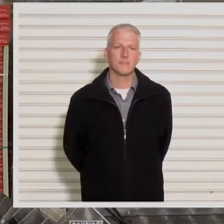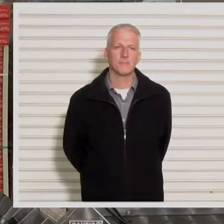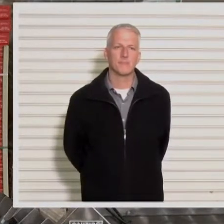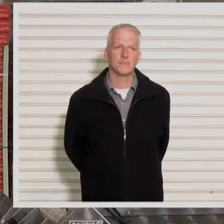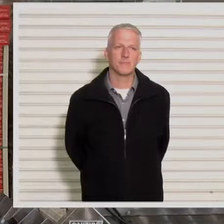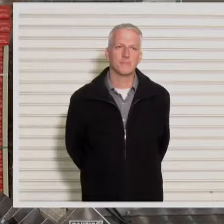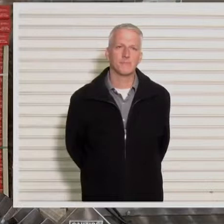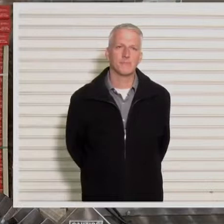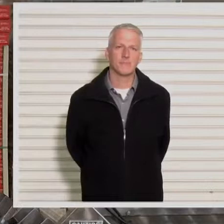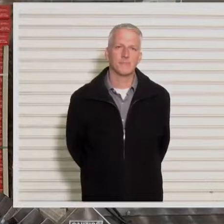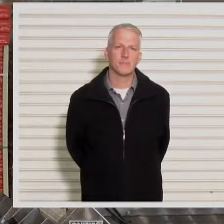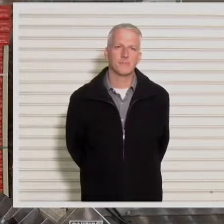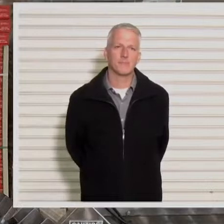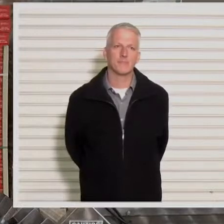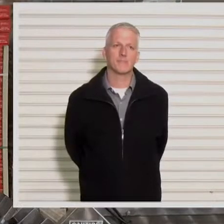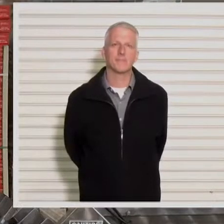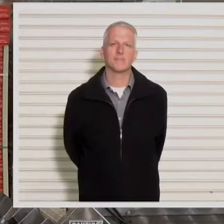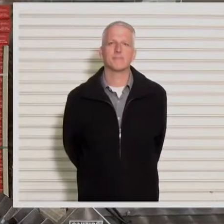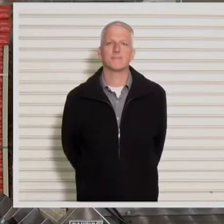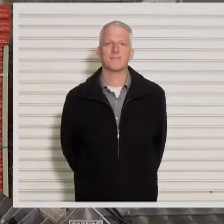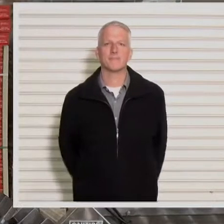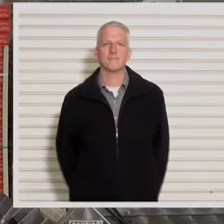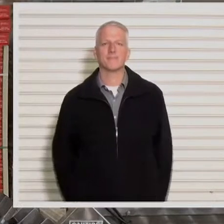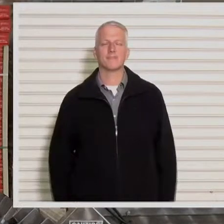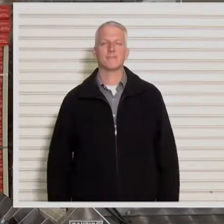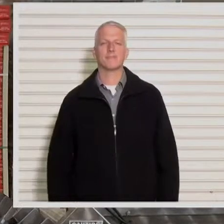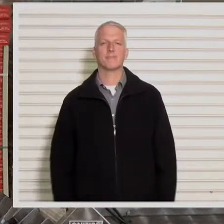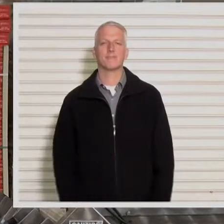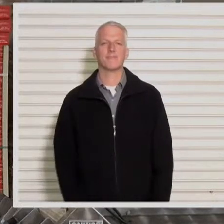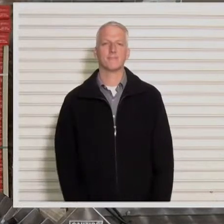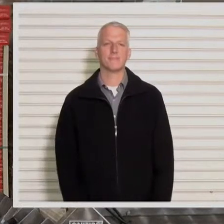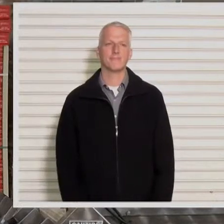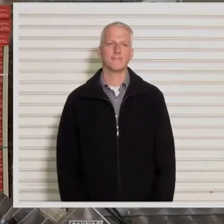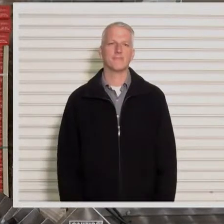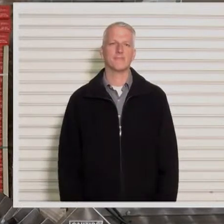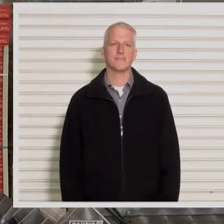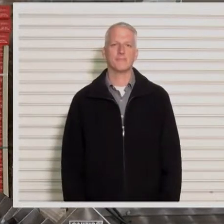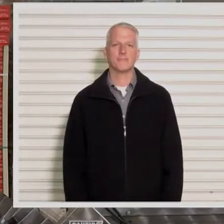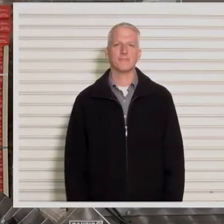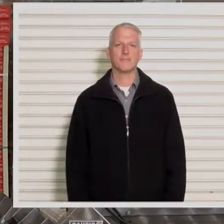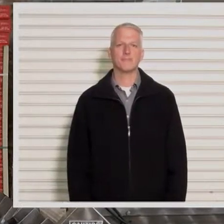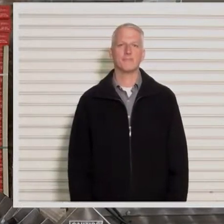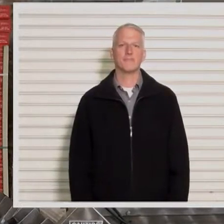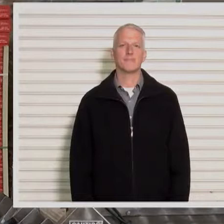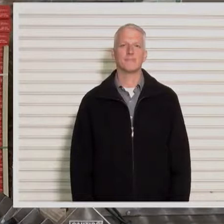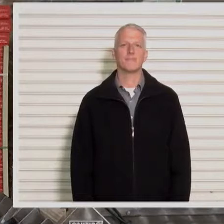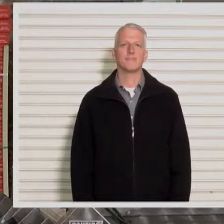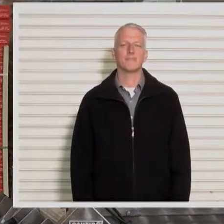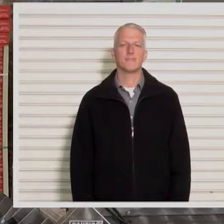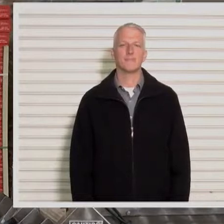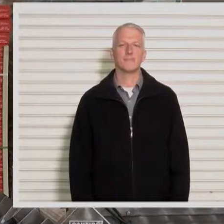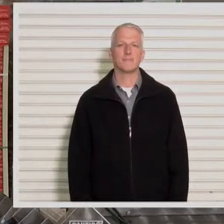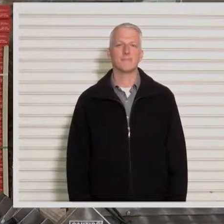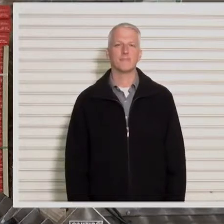La acción que es necesaria para asegurar que cuando estemos distribuyendo las vacunas por el estado